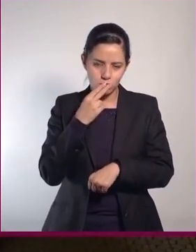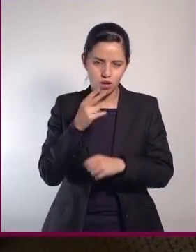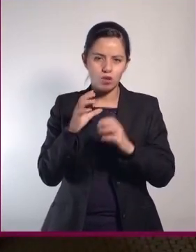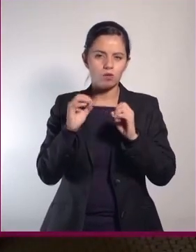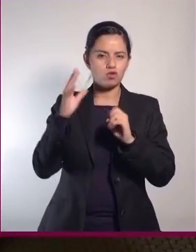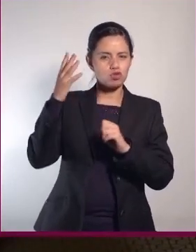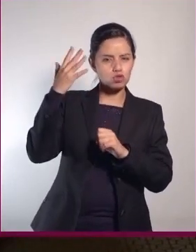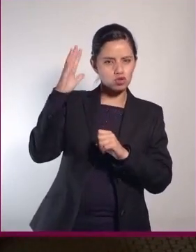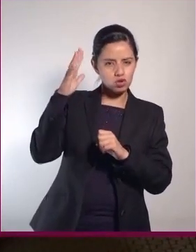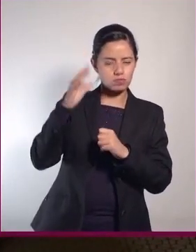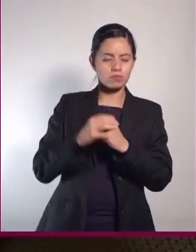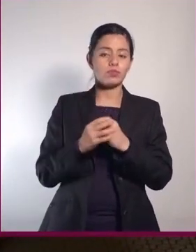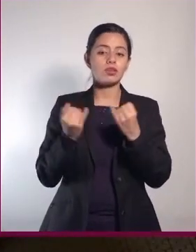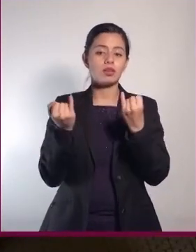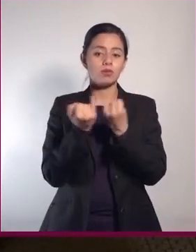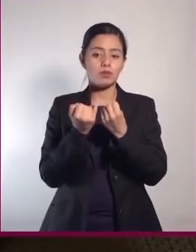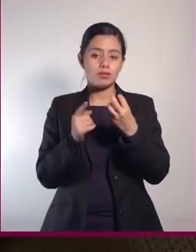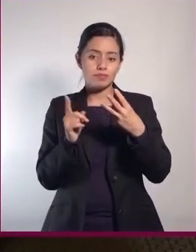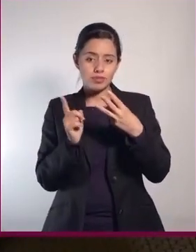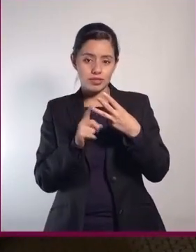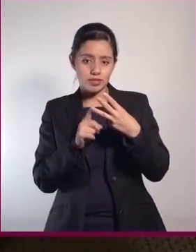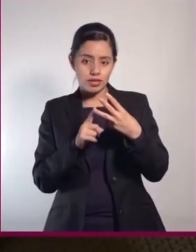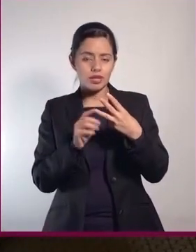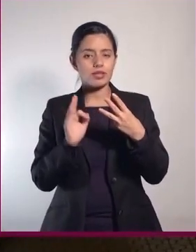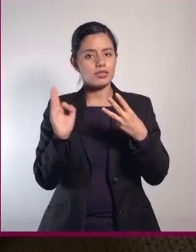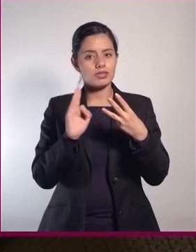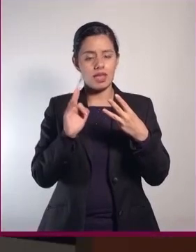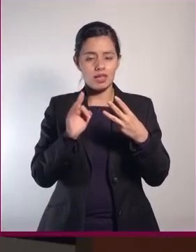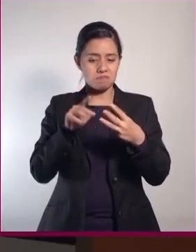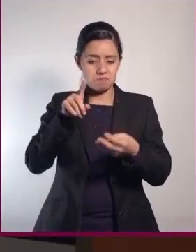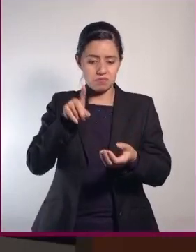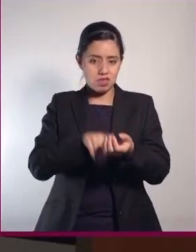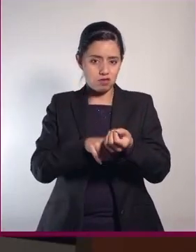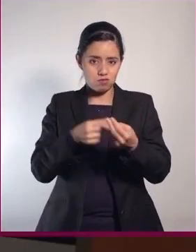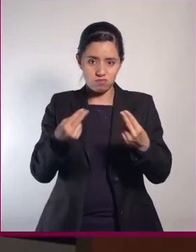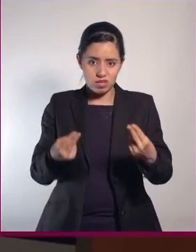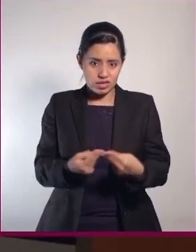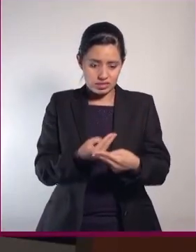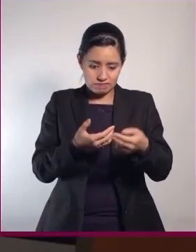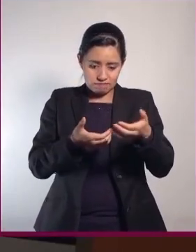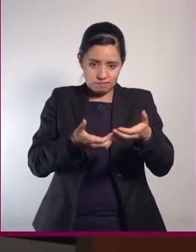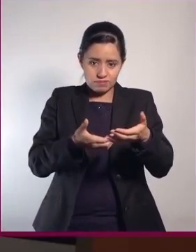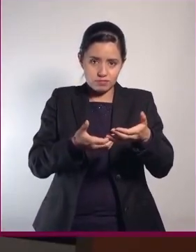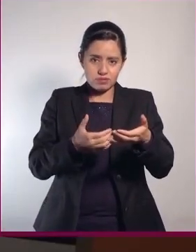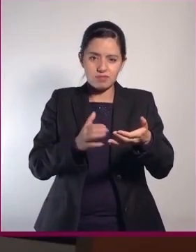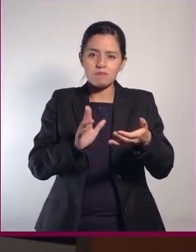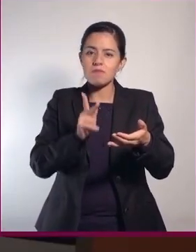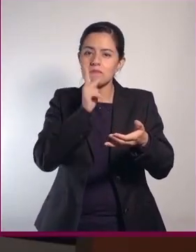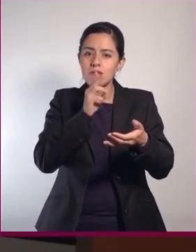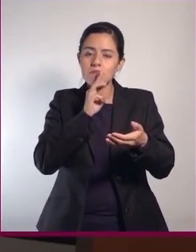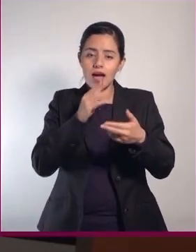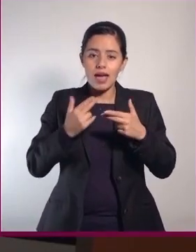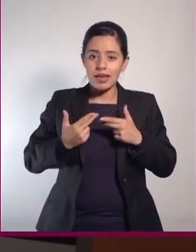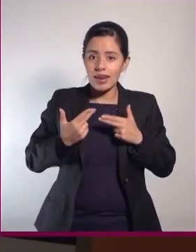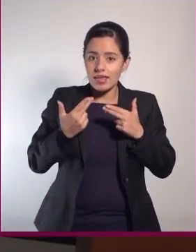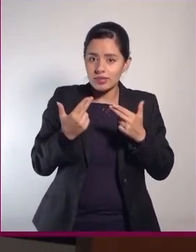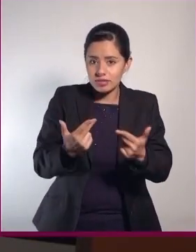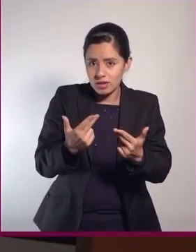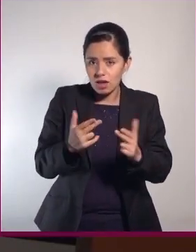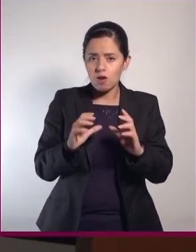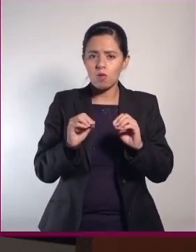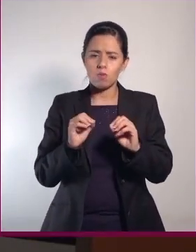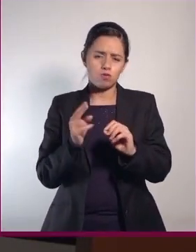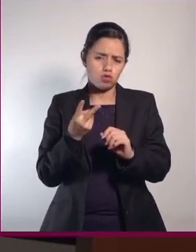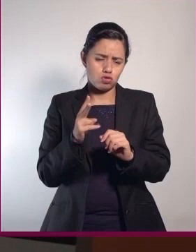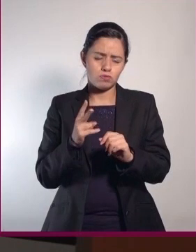luz solar, y habrá aquellos que sí tienen un defecto de nacimiento, que eso se los dejaron sus papás, uno de ellos, y ellos